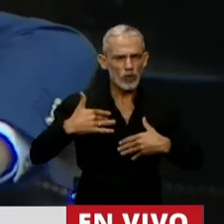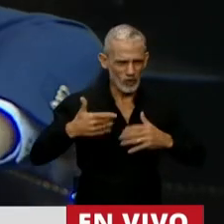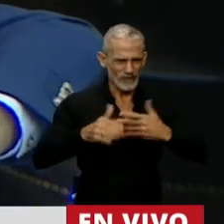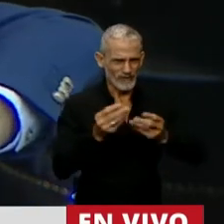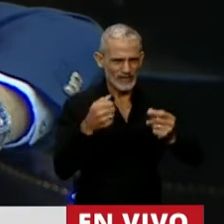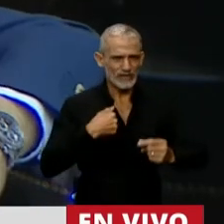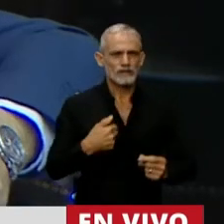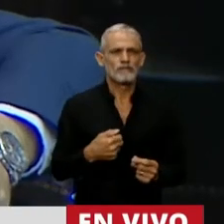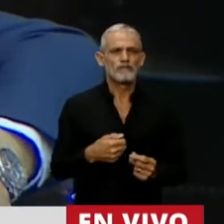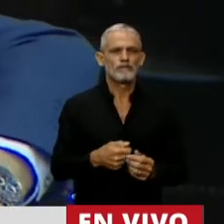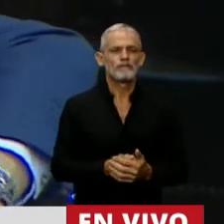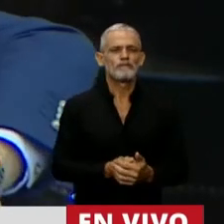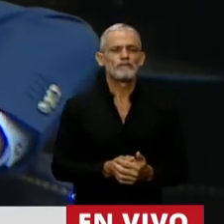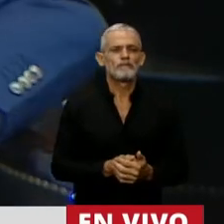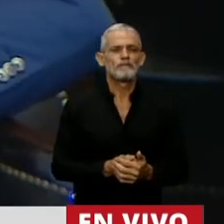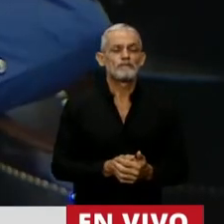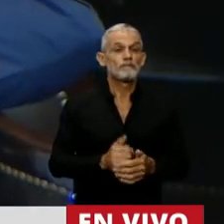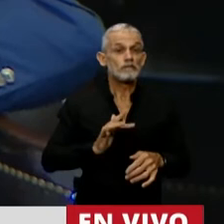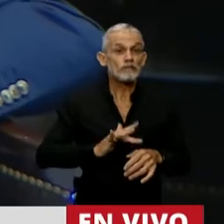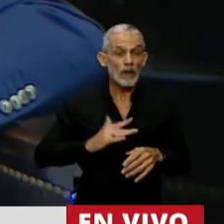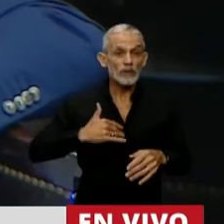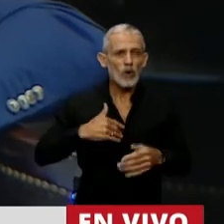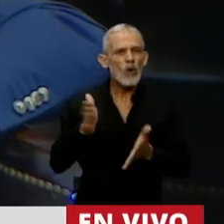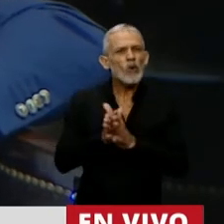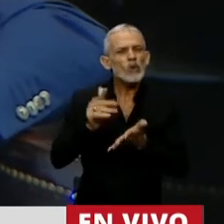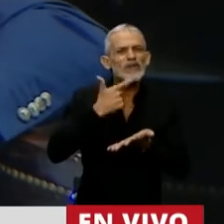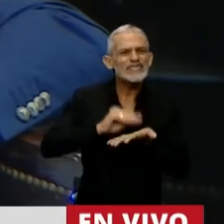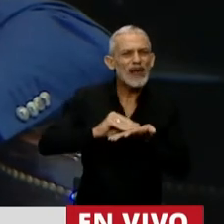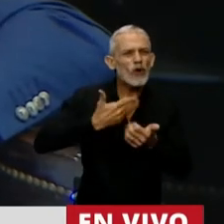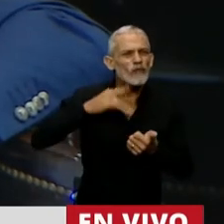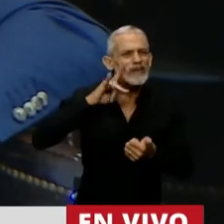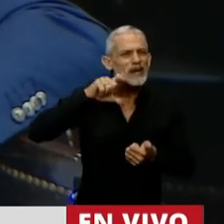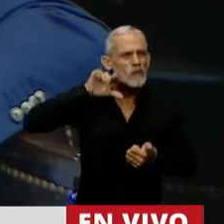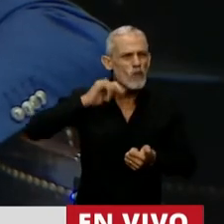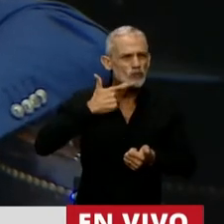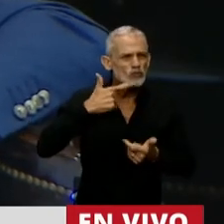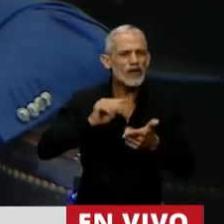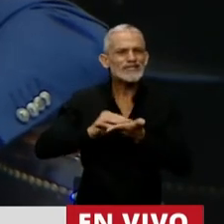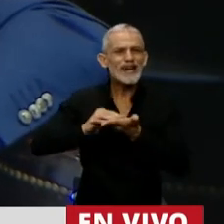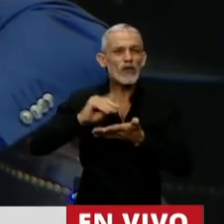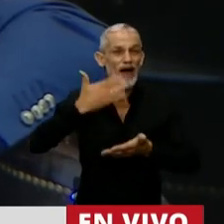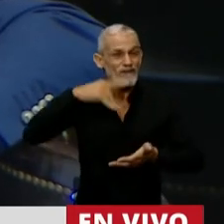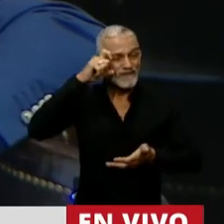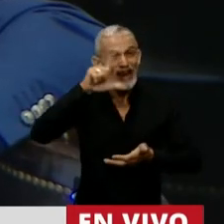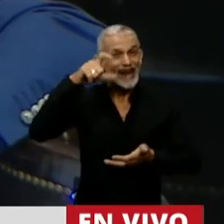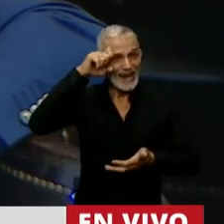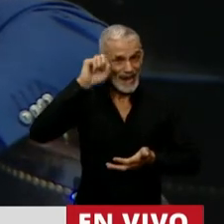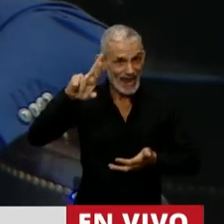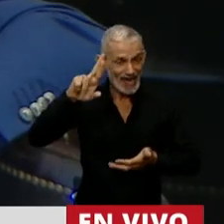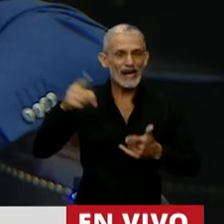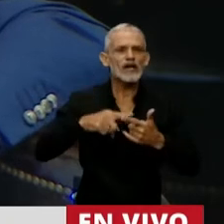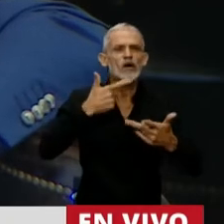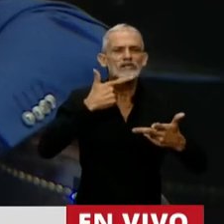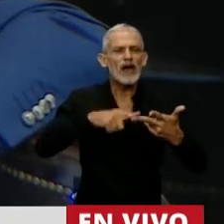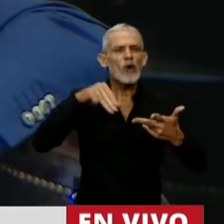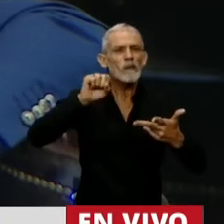cerrando junto al senador daniel filmus a la senadora liliana fellner al senador